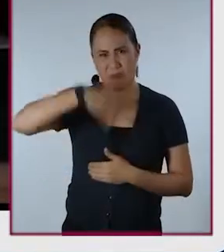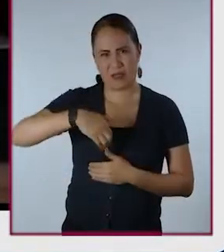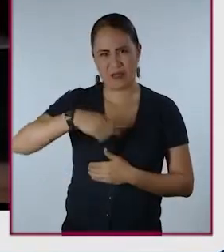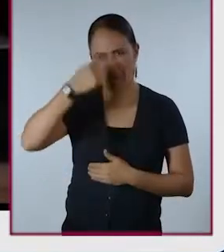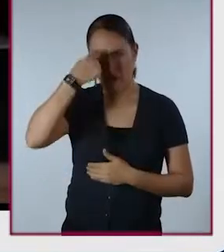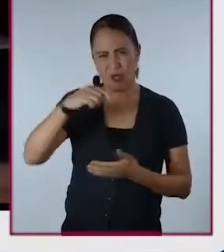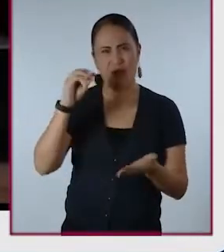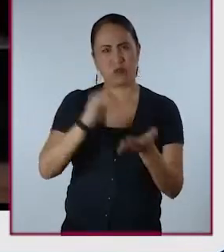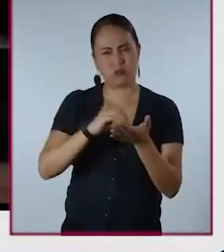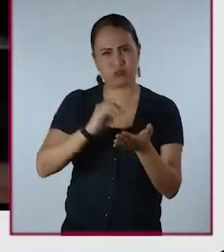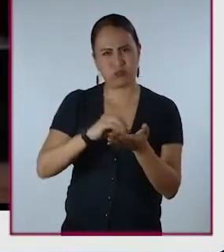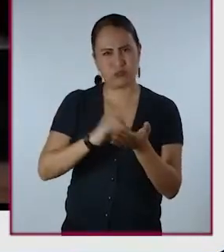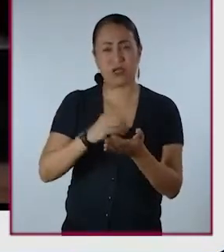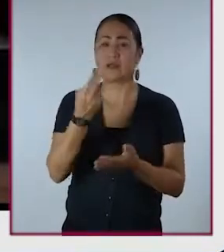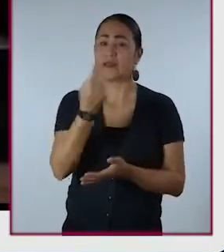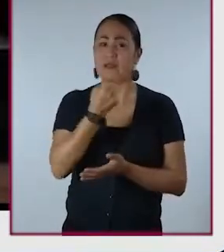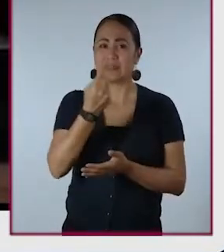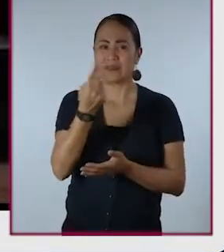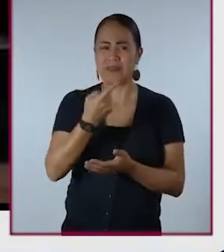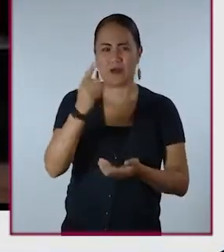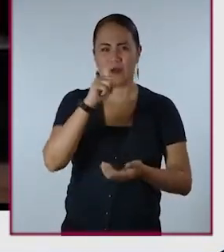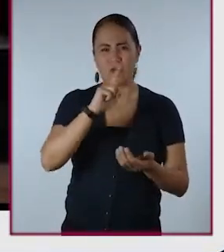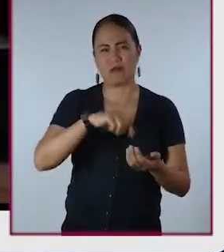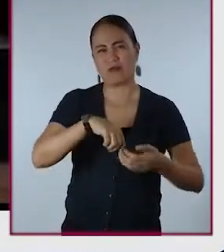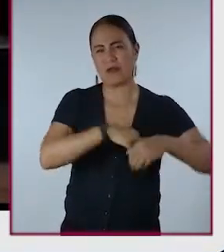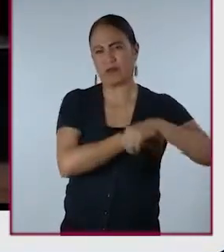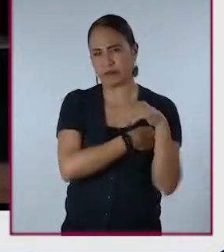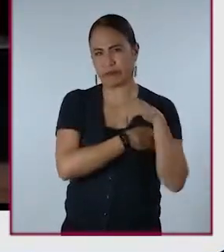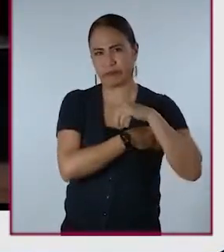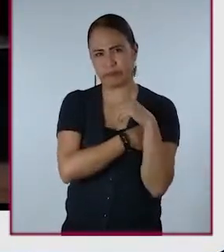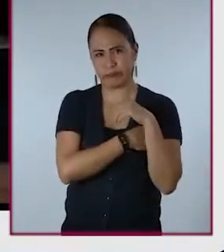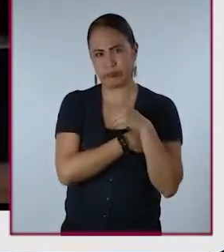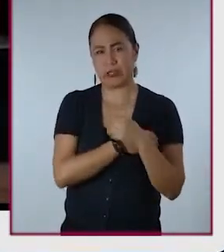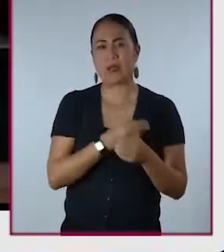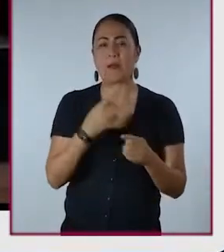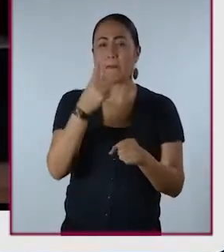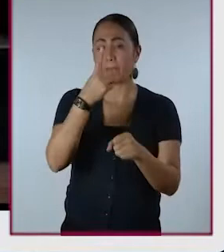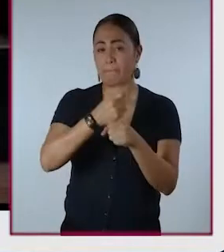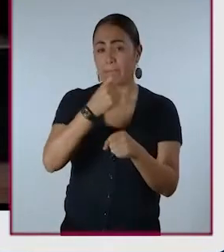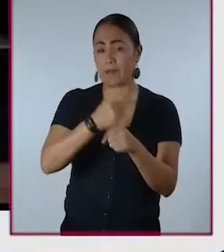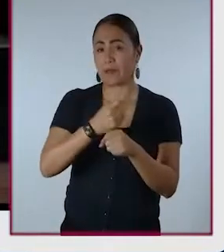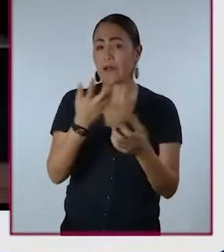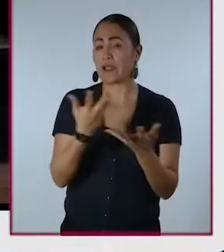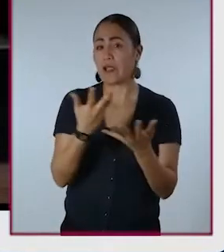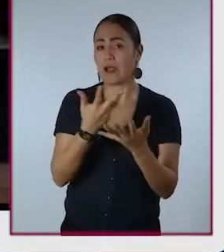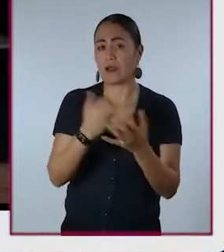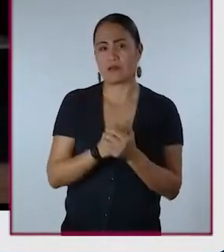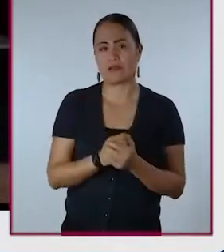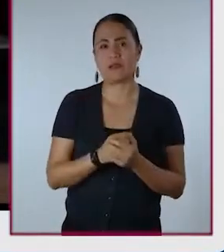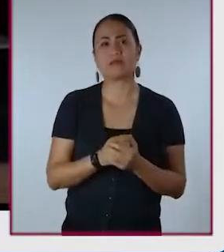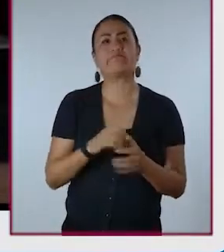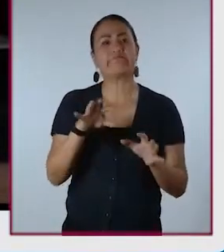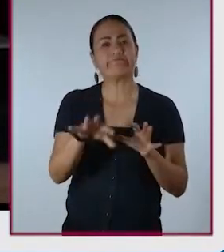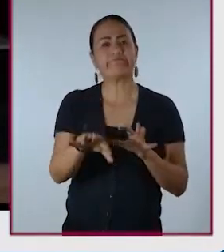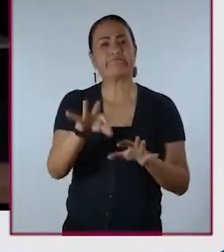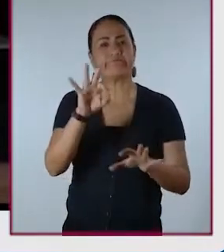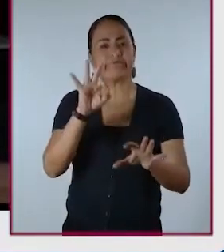conserven requieren de espacio en memoria, lo primero que tienen que hacer es ser